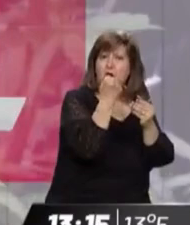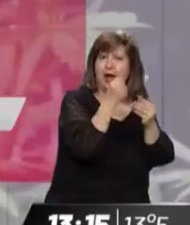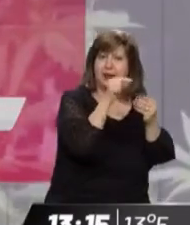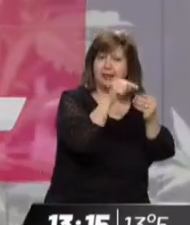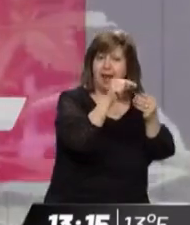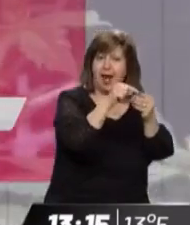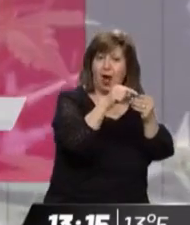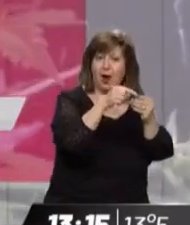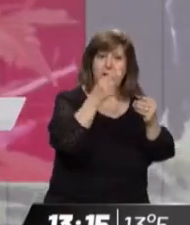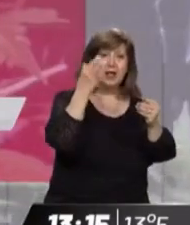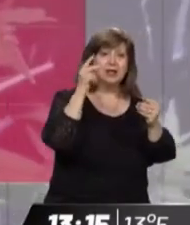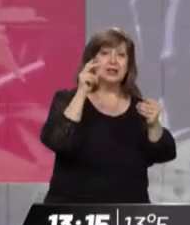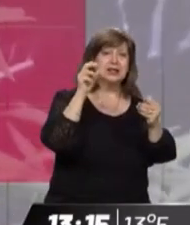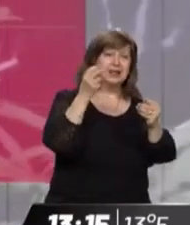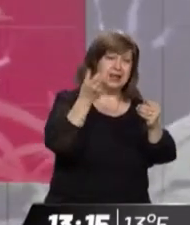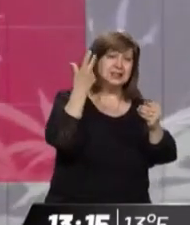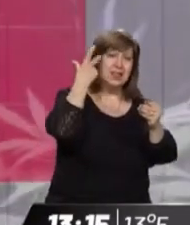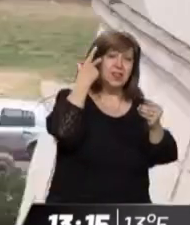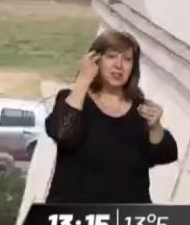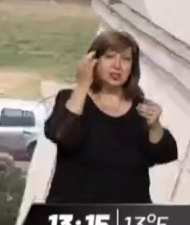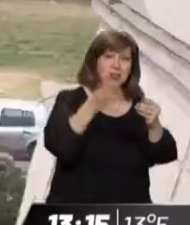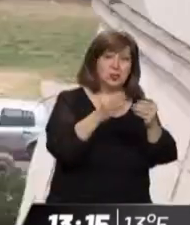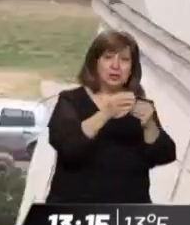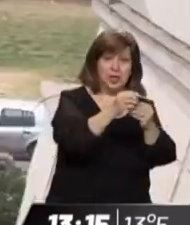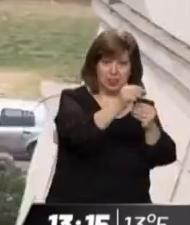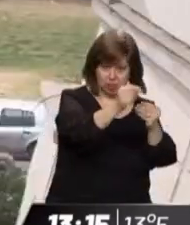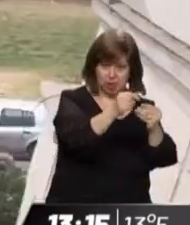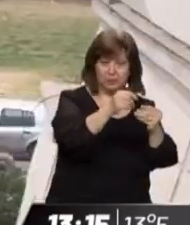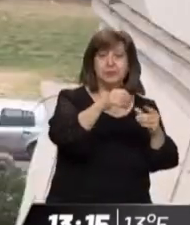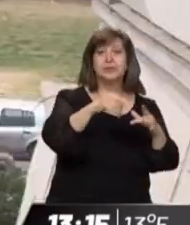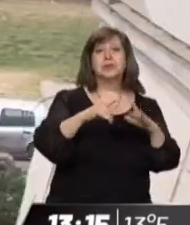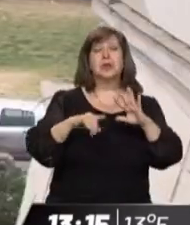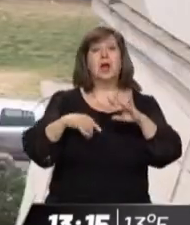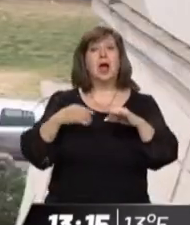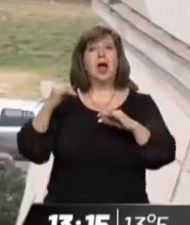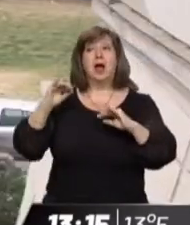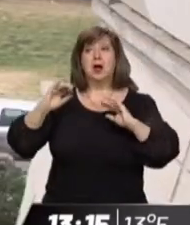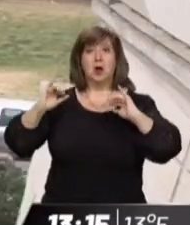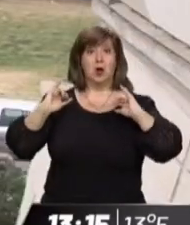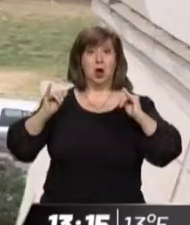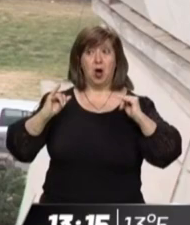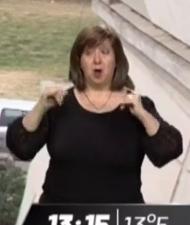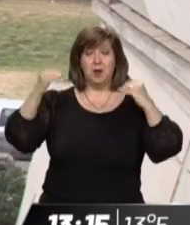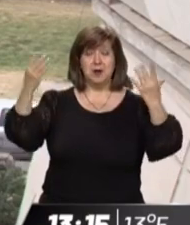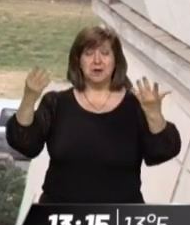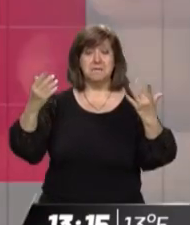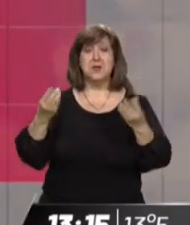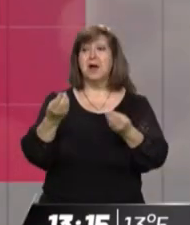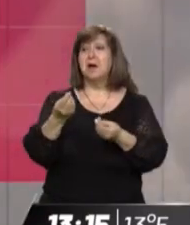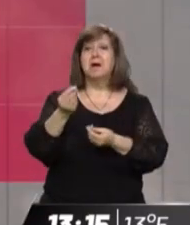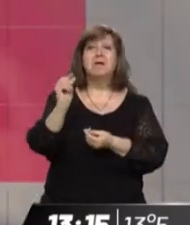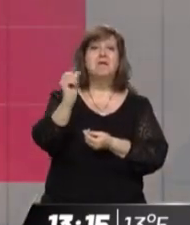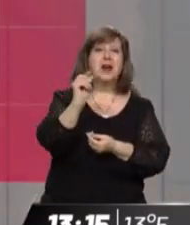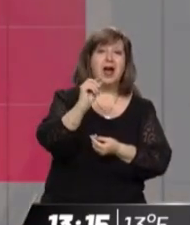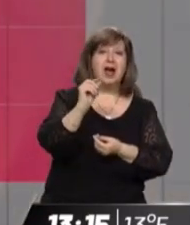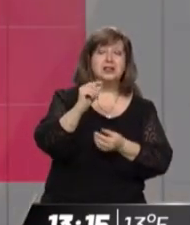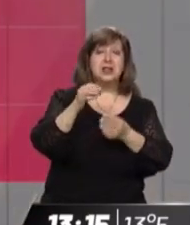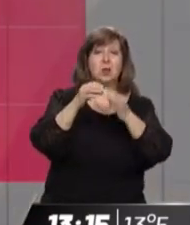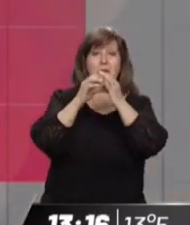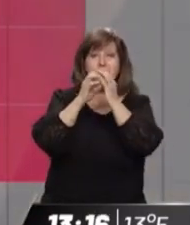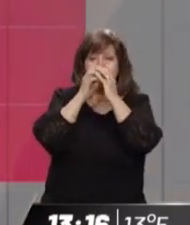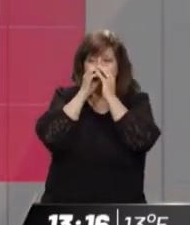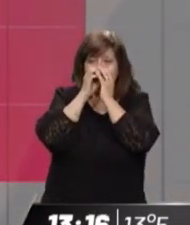del 18%, es decir, que pega más. Los adolescentes que recién se inician buscan sustancias de bajo costo, como el pegamento,